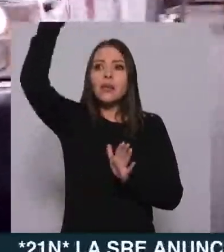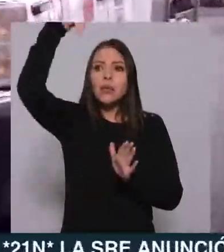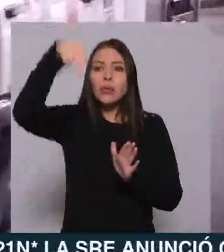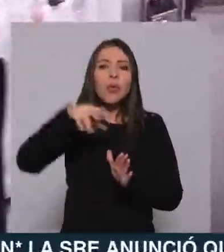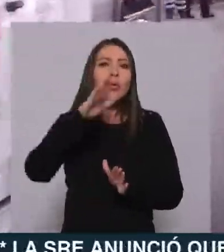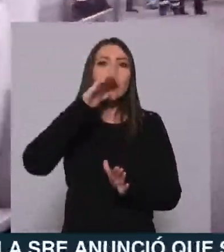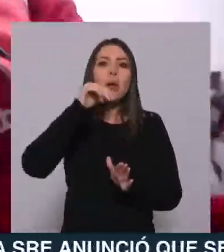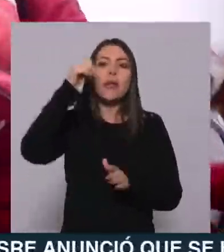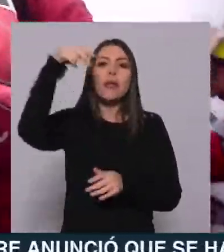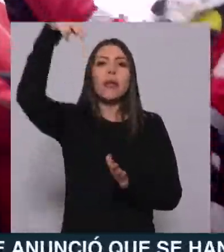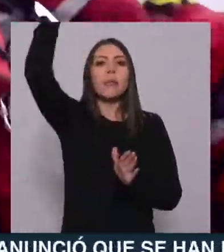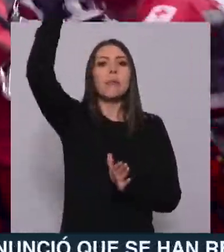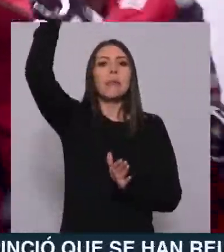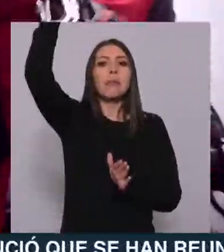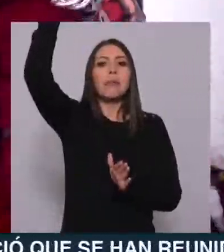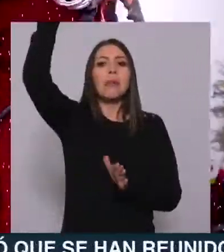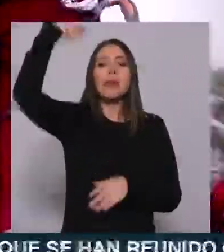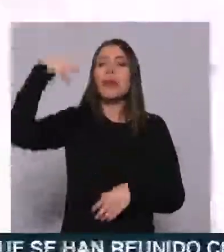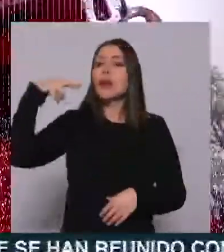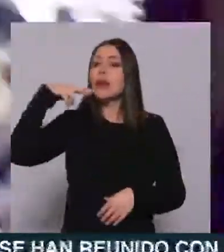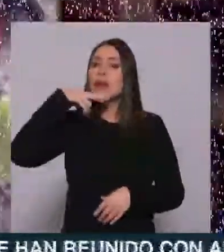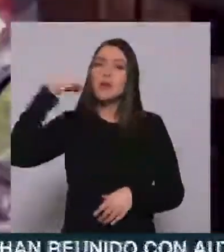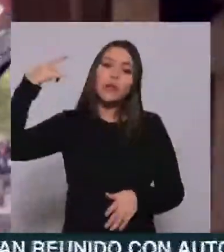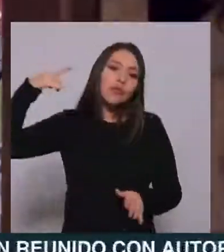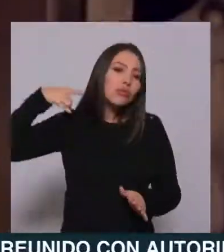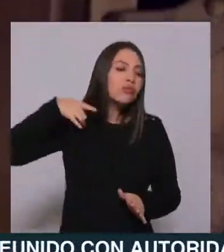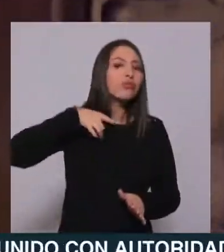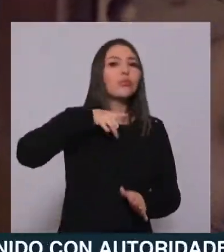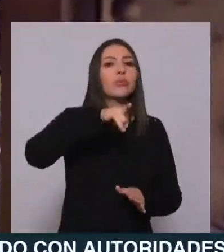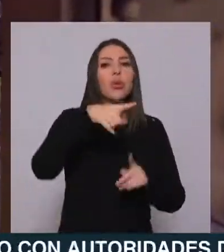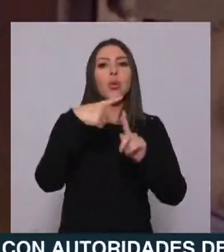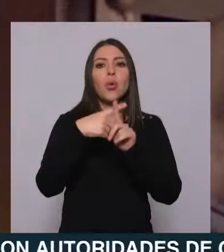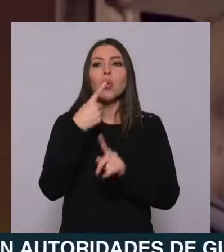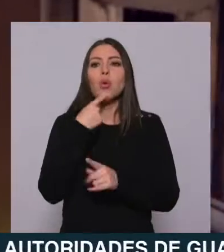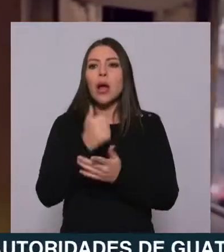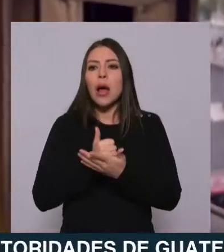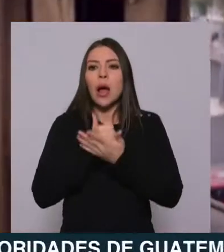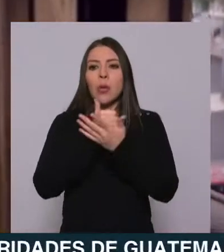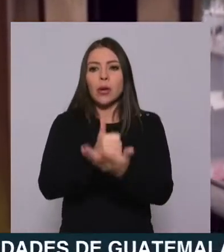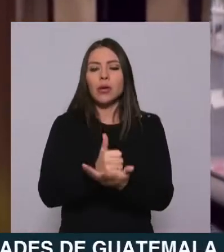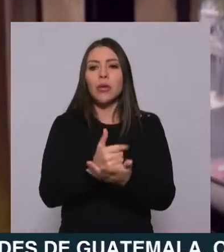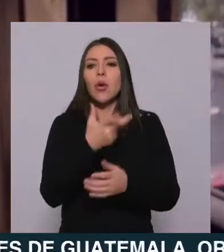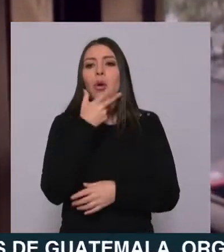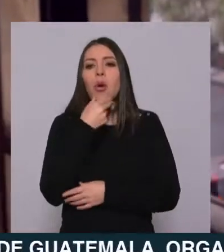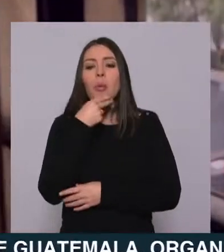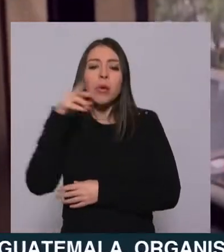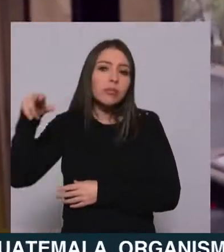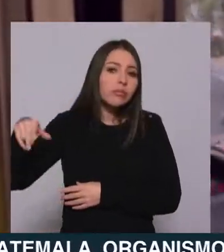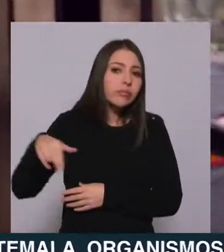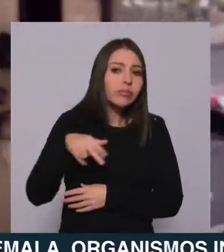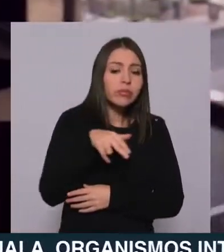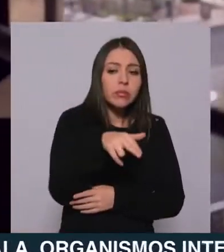Inmediatamente llegó la Cruz Roja al lugar para entrar en acción. Hola, ¿cómo estás? Hugo Pineda de Cruz Roja, ¿cómo se encuentran?